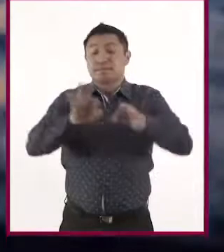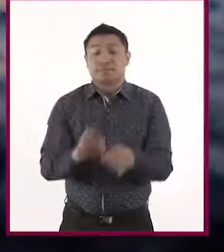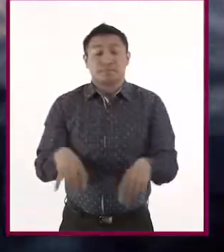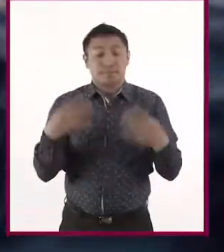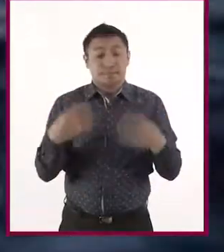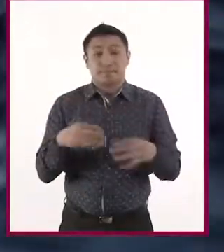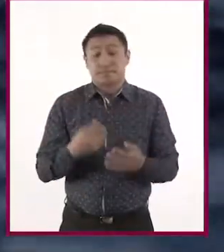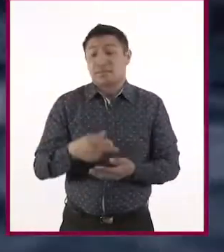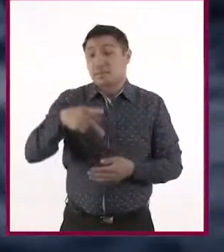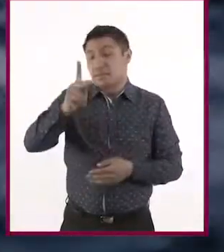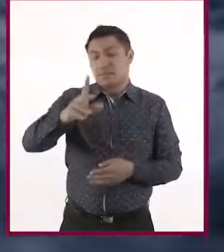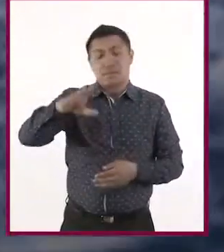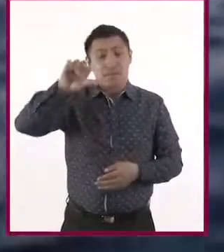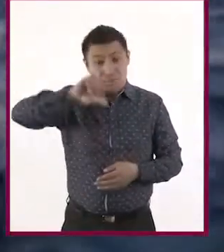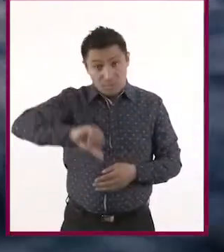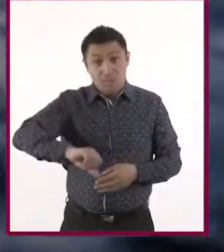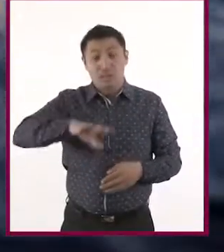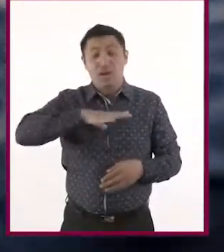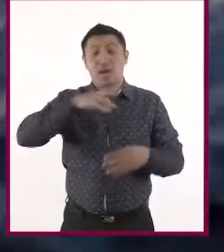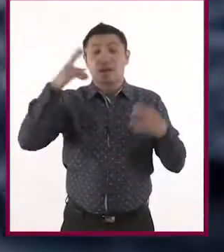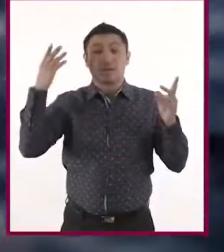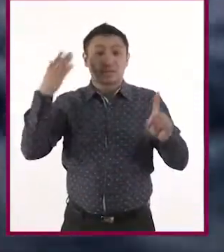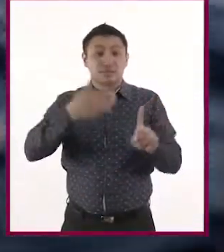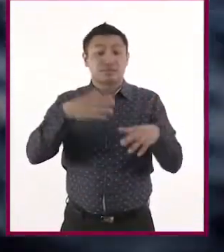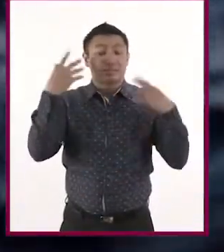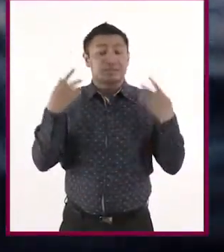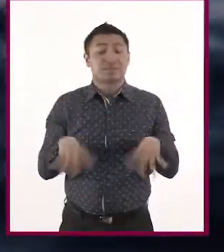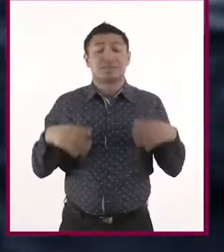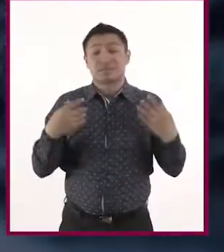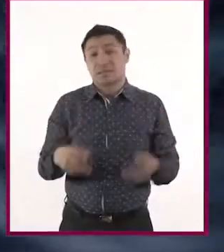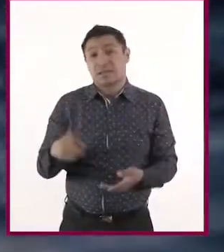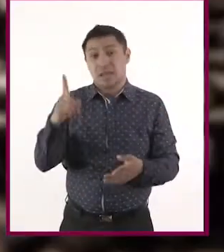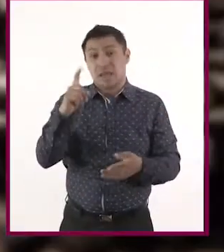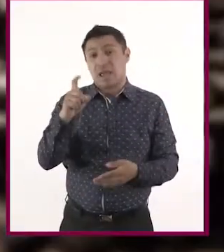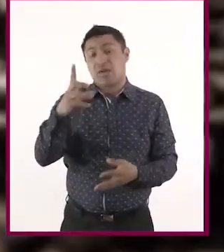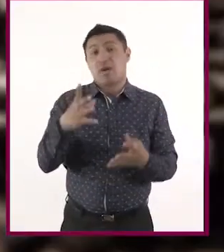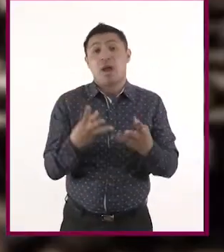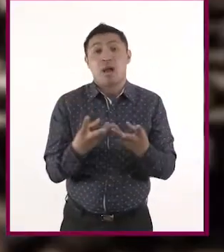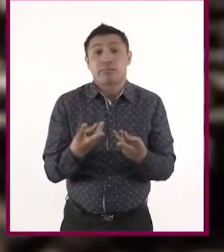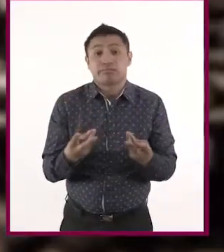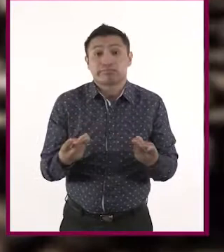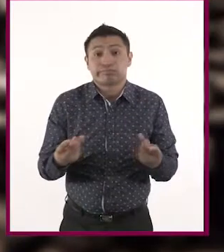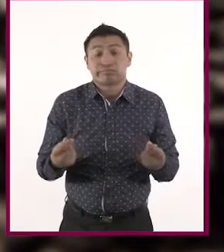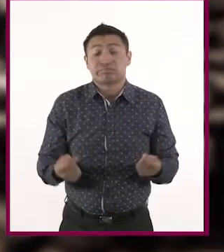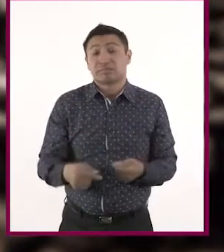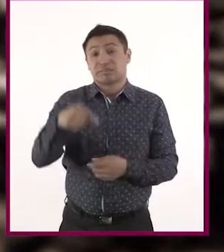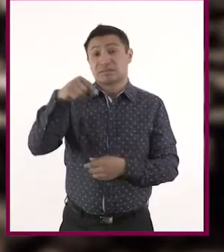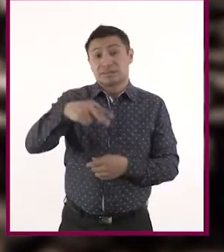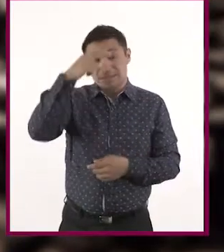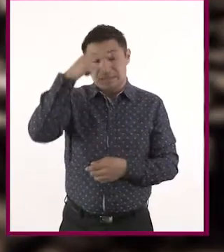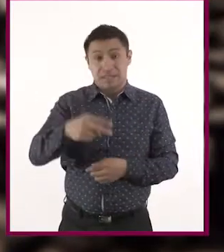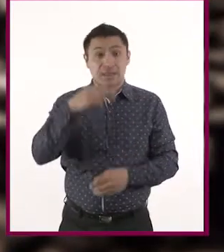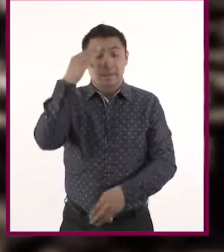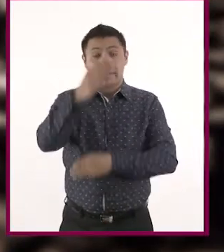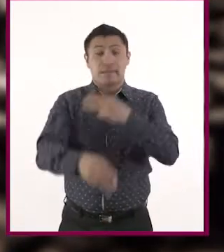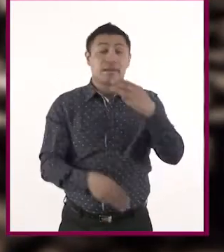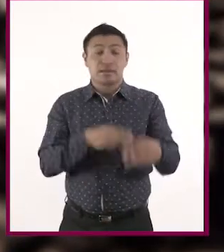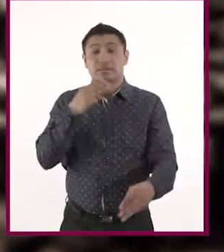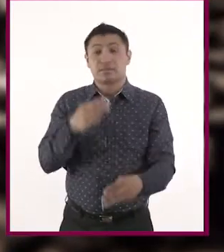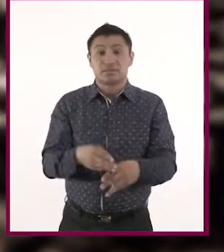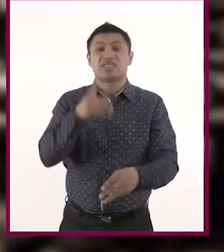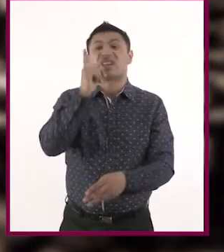preciados, pero hoy enfrentamos un importante reto: la escasez de agua y estrés hídrico en México y el mundo.